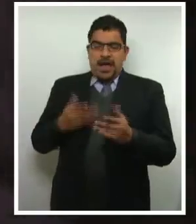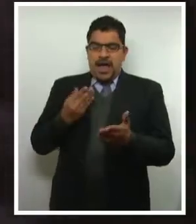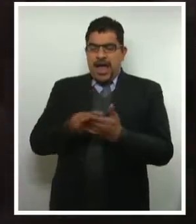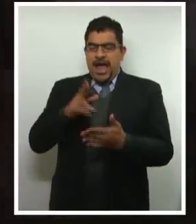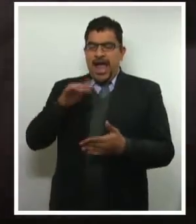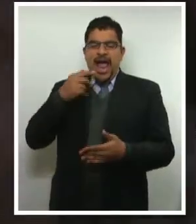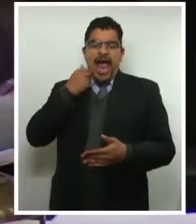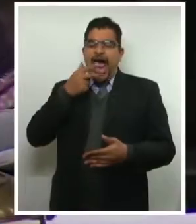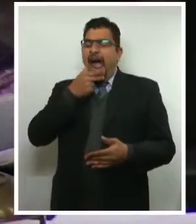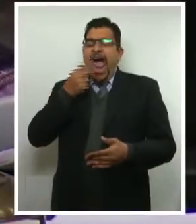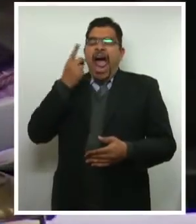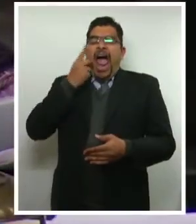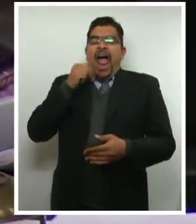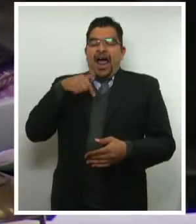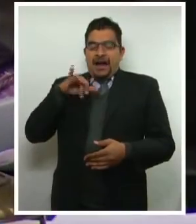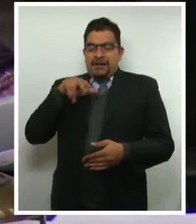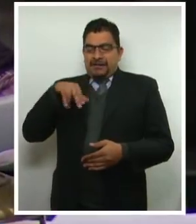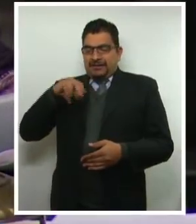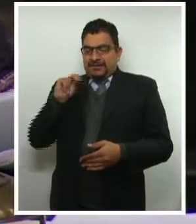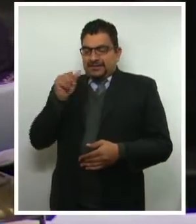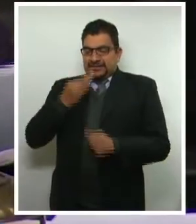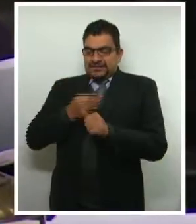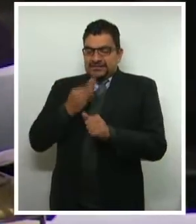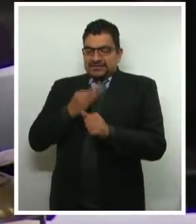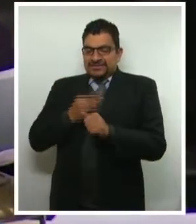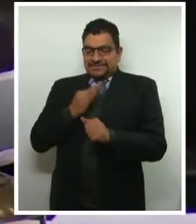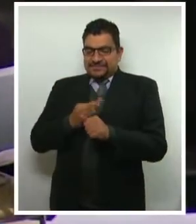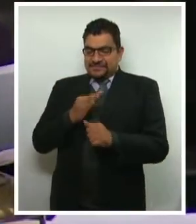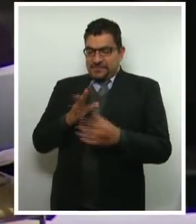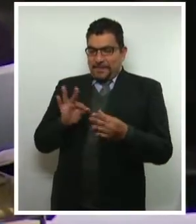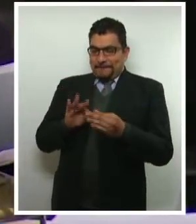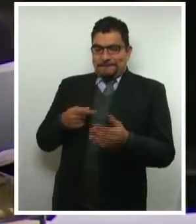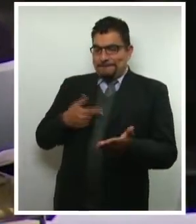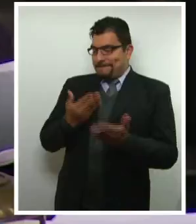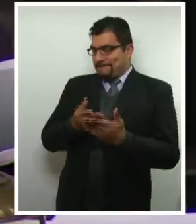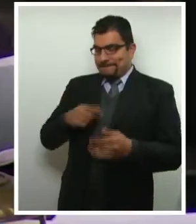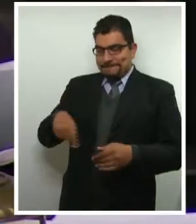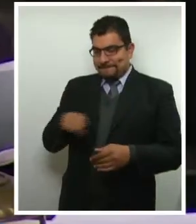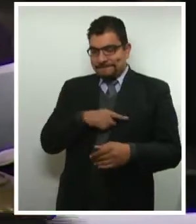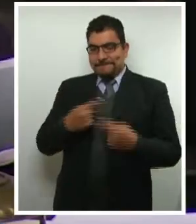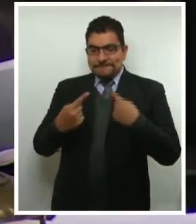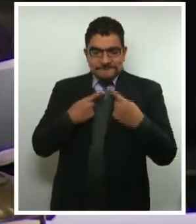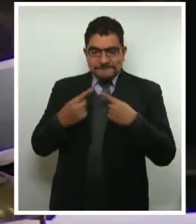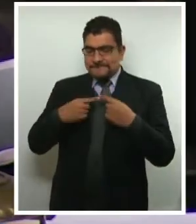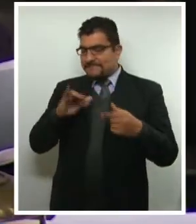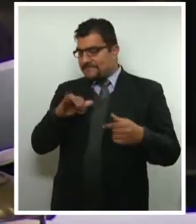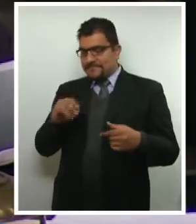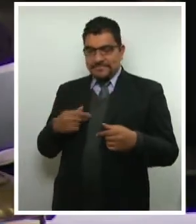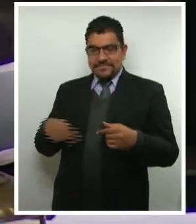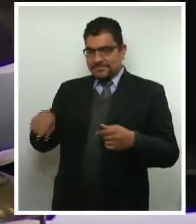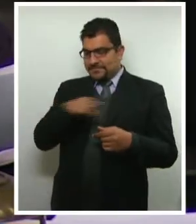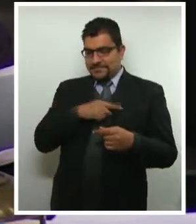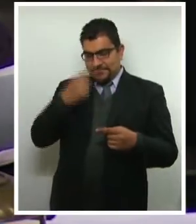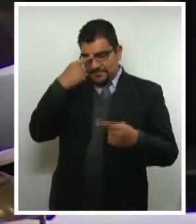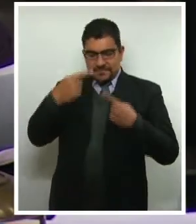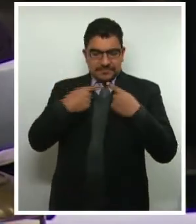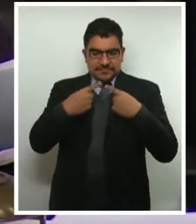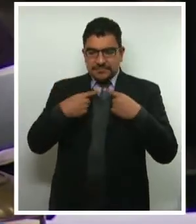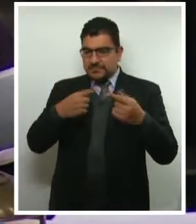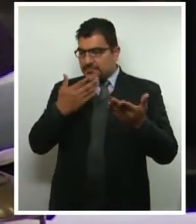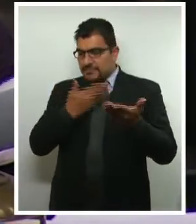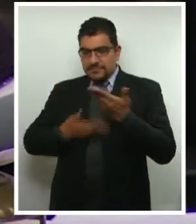del diputado Quijano, entonces someta usted a consideración del Pleno si se acepta a